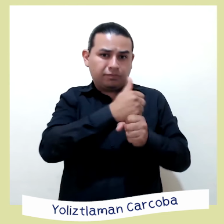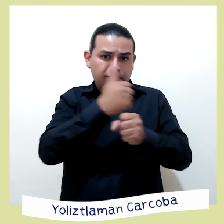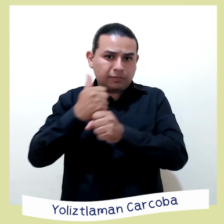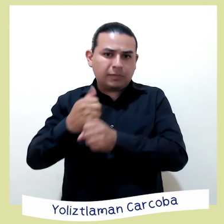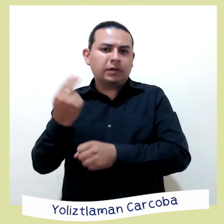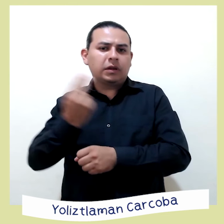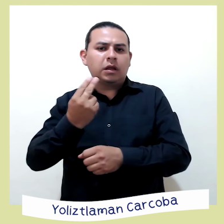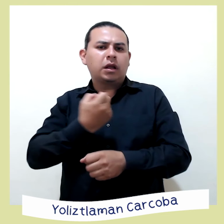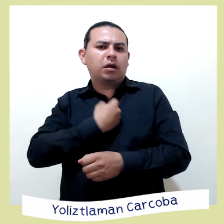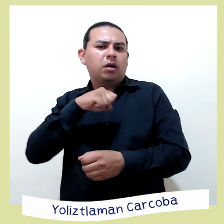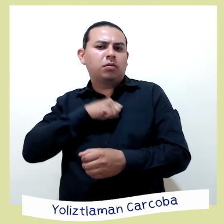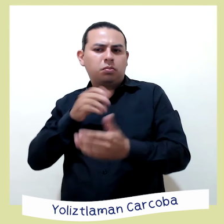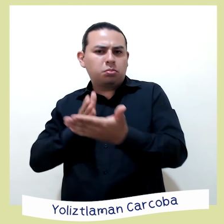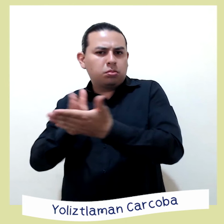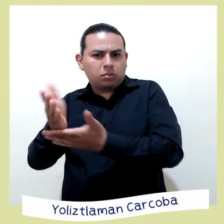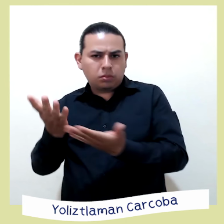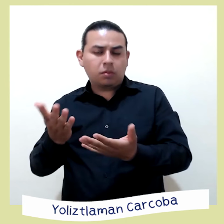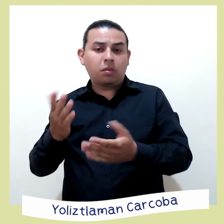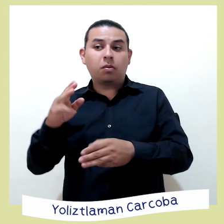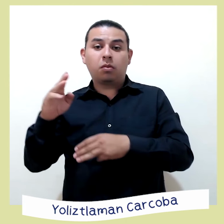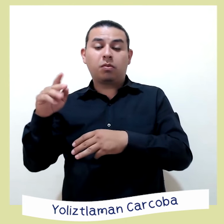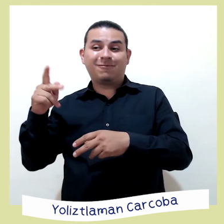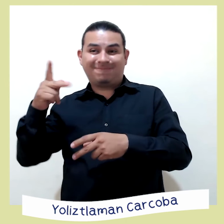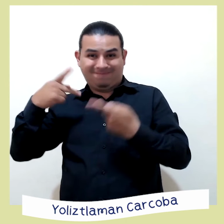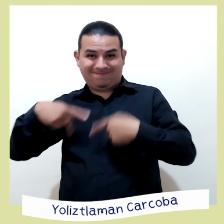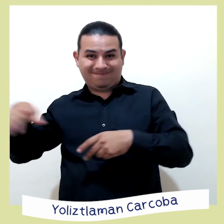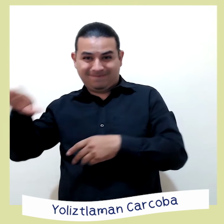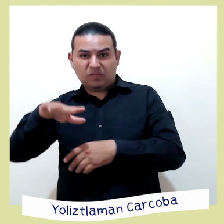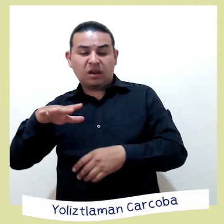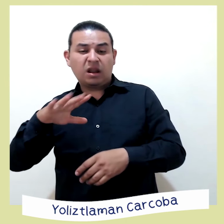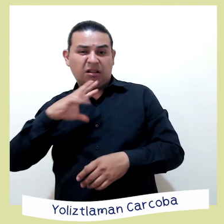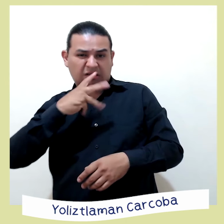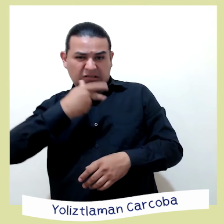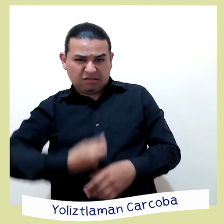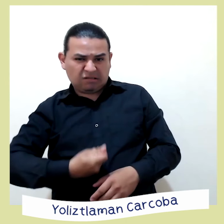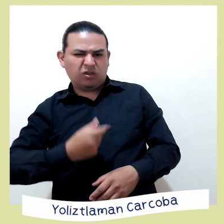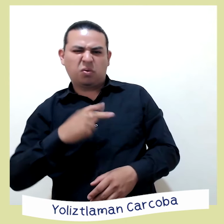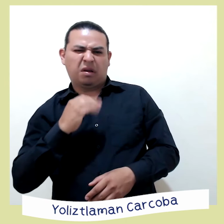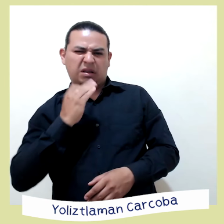pues condiciona también el acceso a la salud, porque no todo el mundo